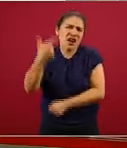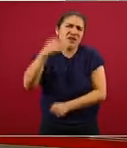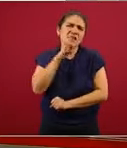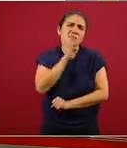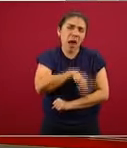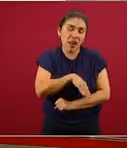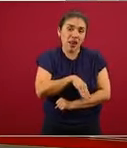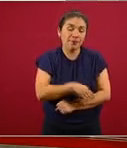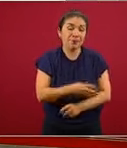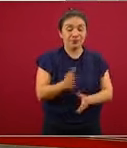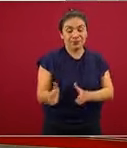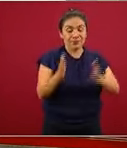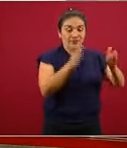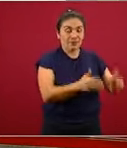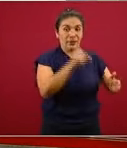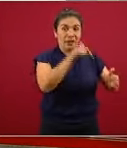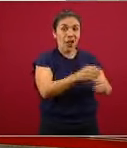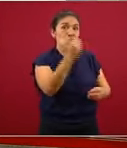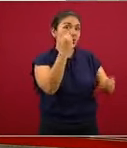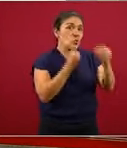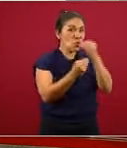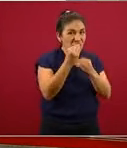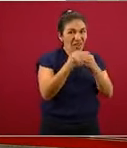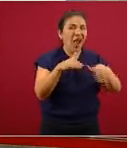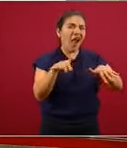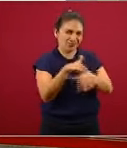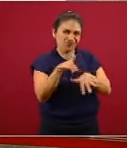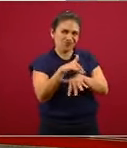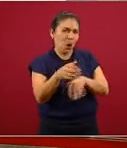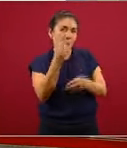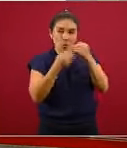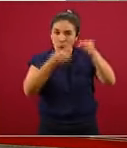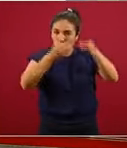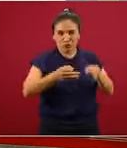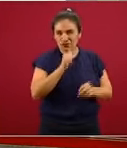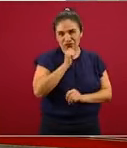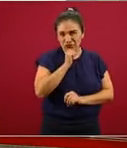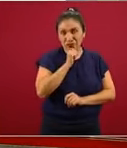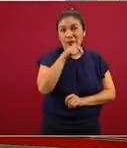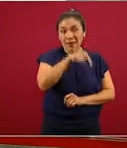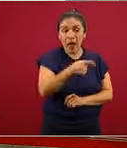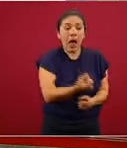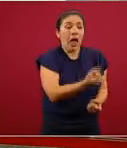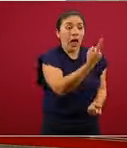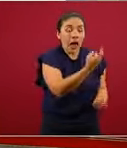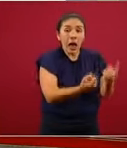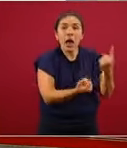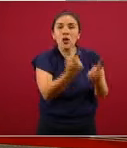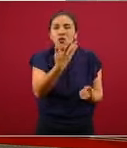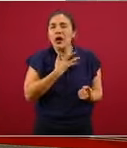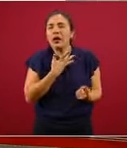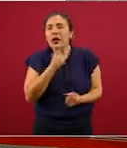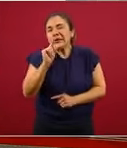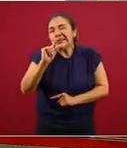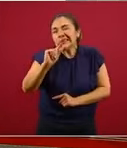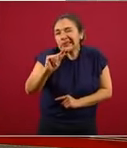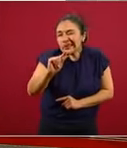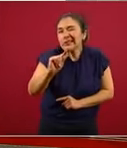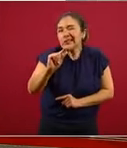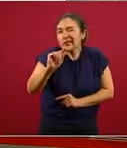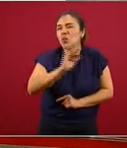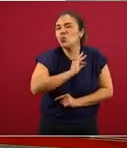Los alimentos o llamados alimentos o comida chatarra, en realidad algunos tienen una proporción de